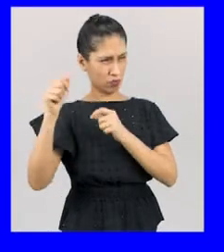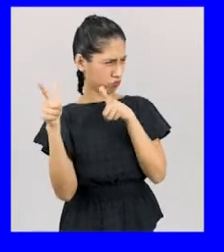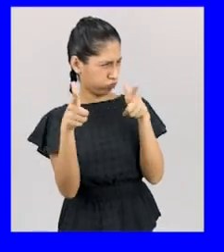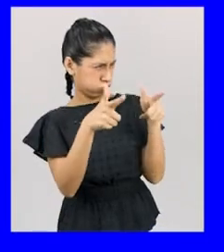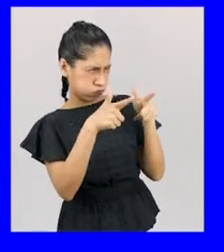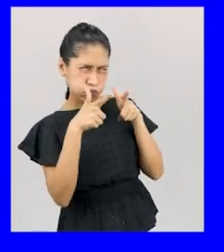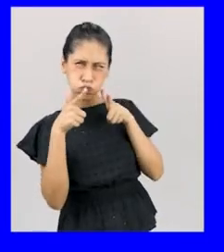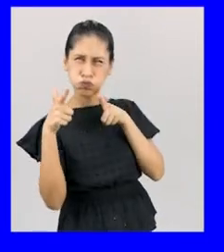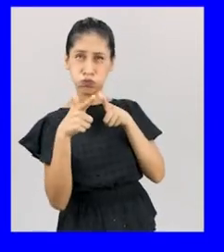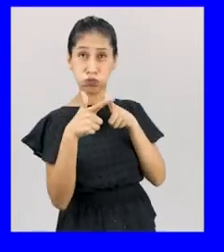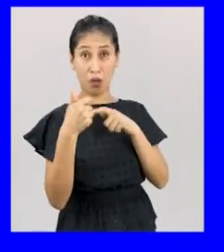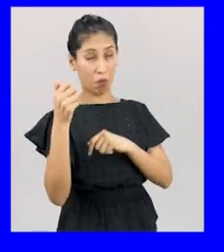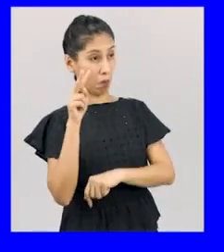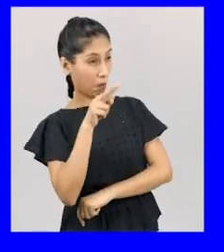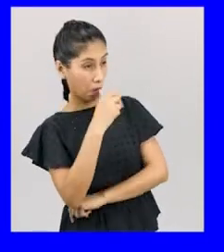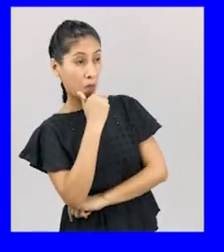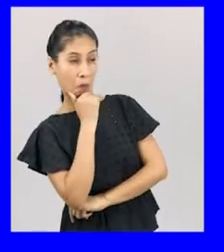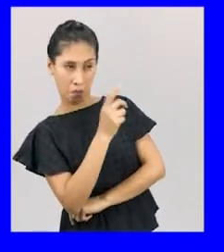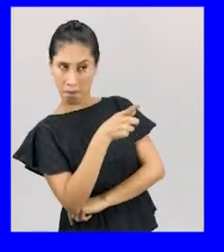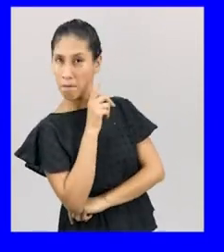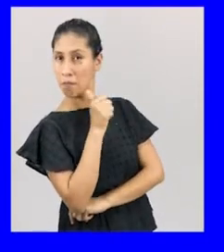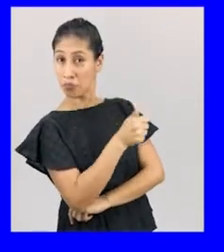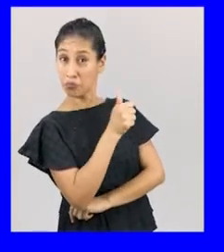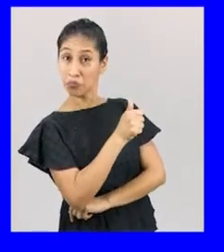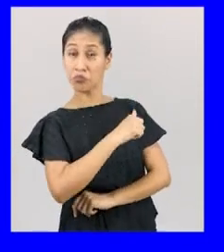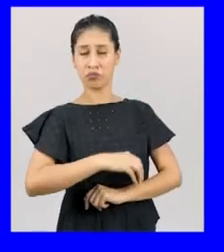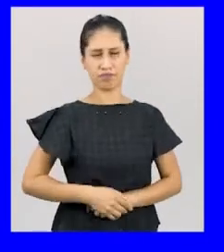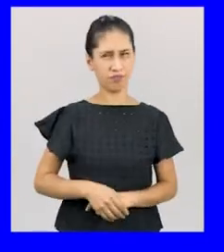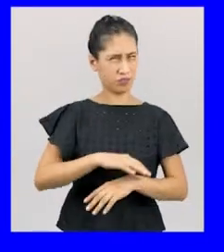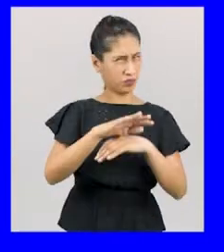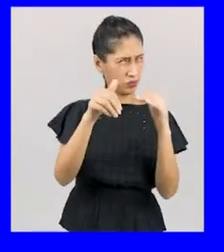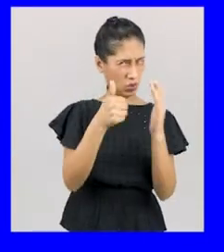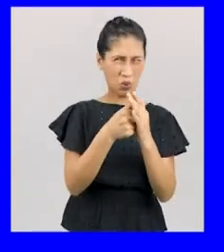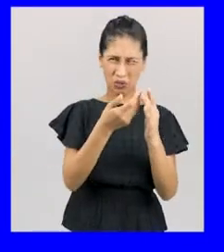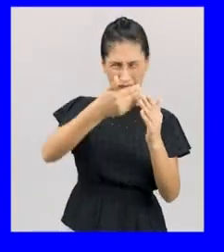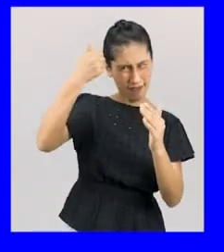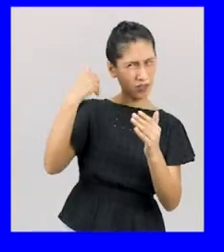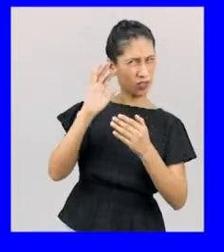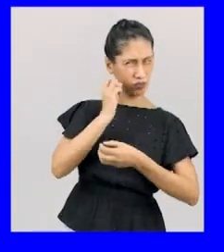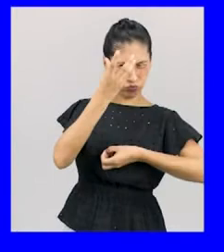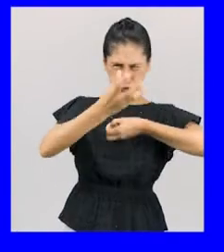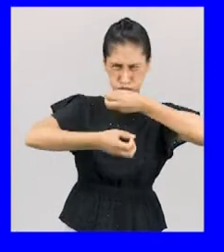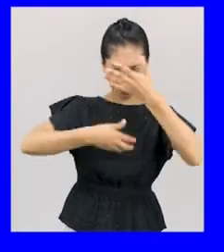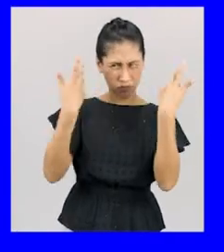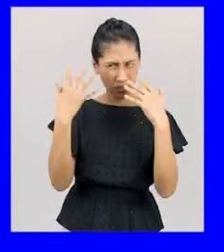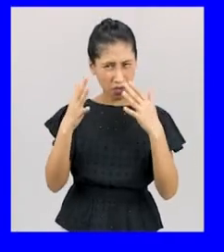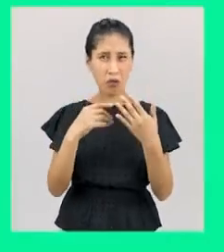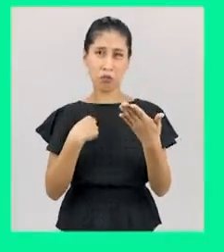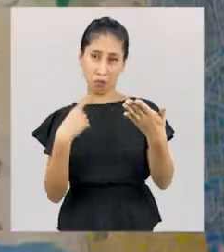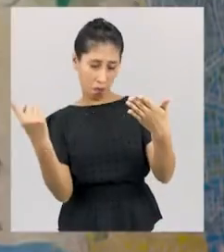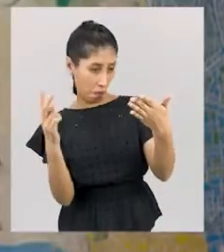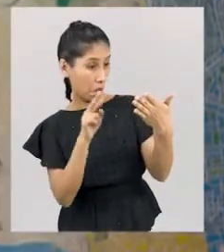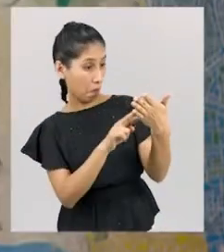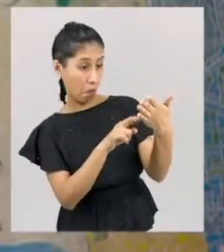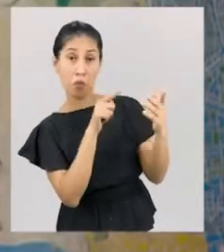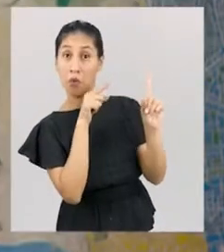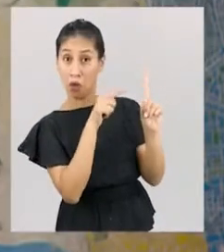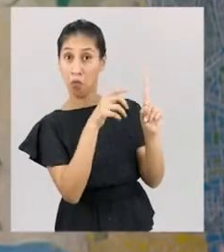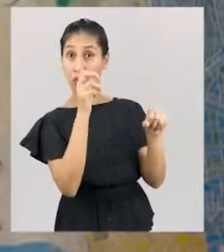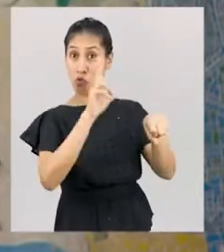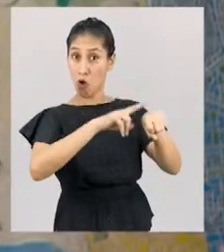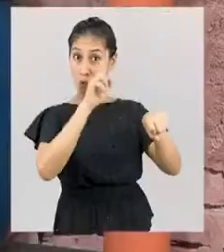general y su desenvolvimiento resultó muy satisfactorio. Por todo lo antes expuesto, recomiendo la contratación de sus